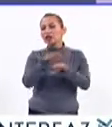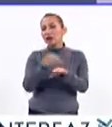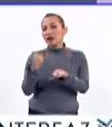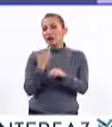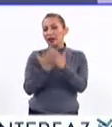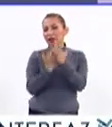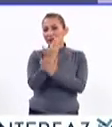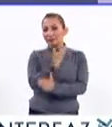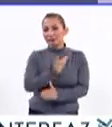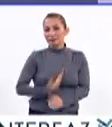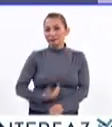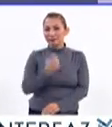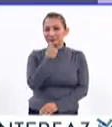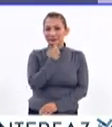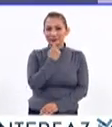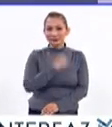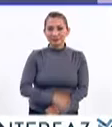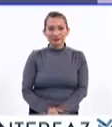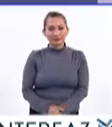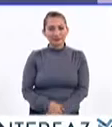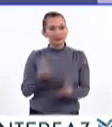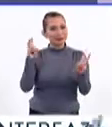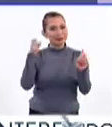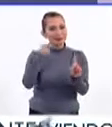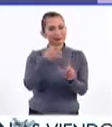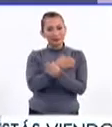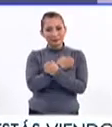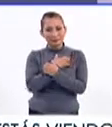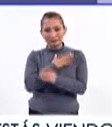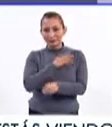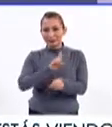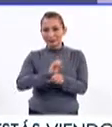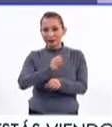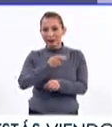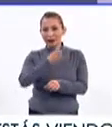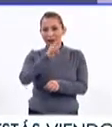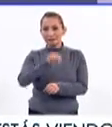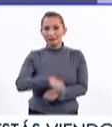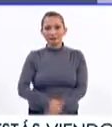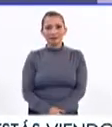la conferencia matutina del presidente Andrés Manuel López Obrador en materia educativa. Buenos días, Sharon.